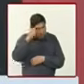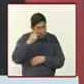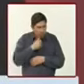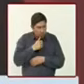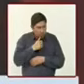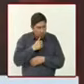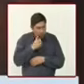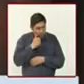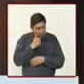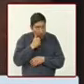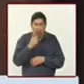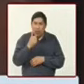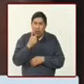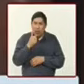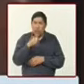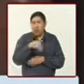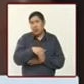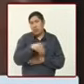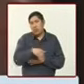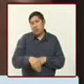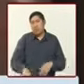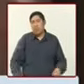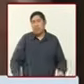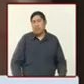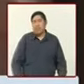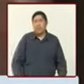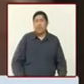adultos será entre las 10 de la noche.